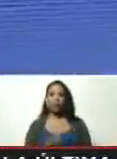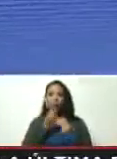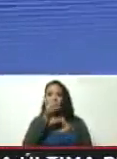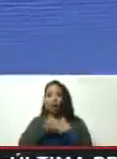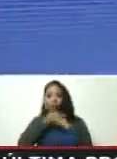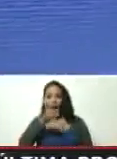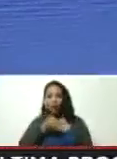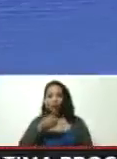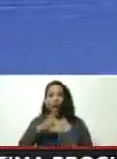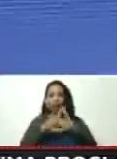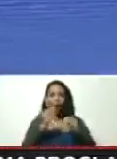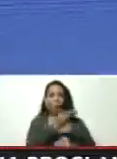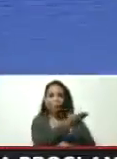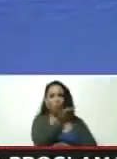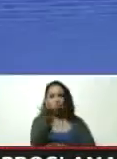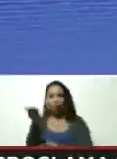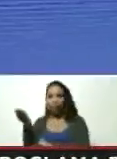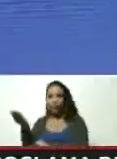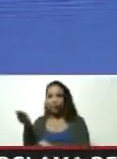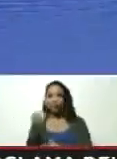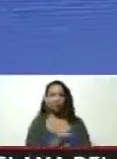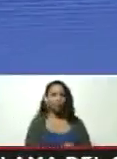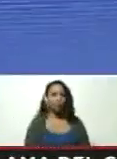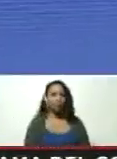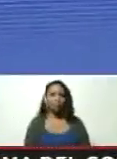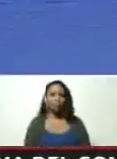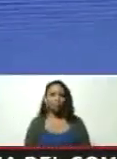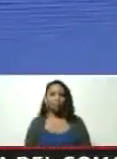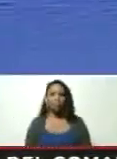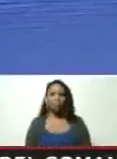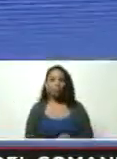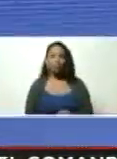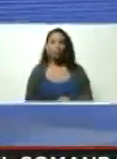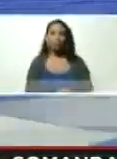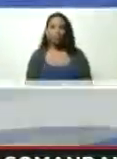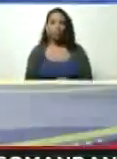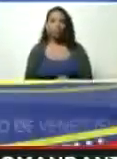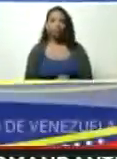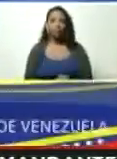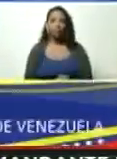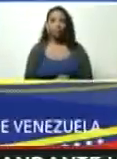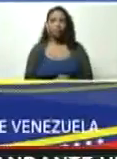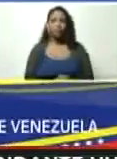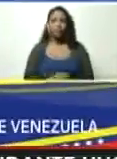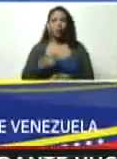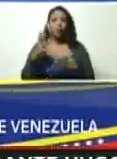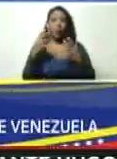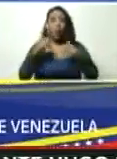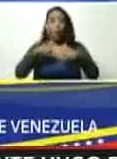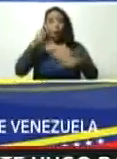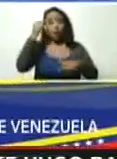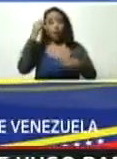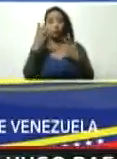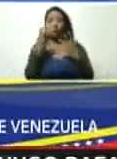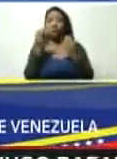Buenas tardes a todas y a todos. Este día que nos trae tantos recuerdos,